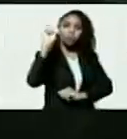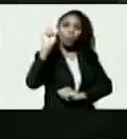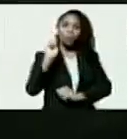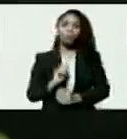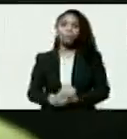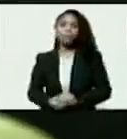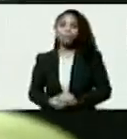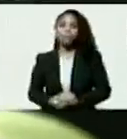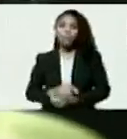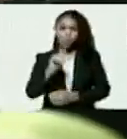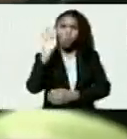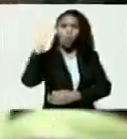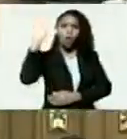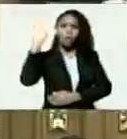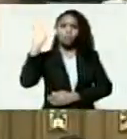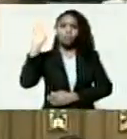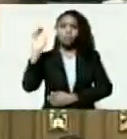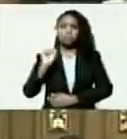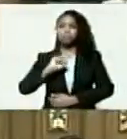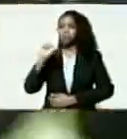de Venezuela. ¿Lo juran?